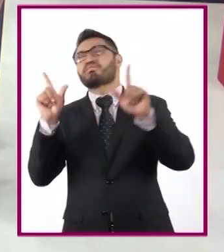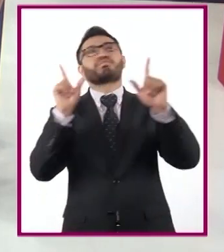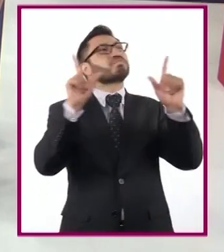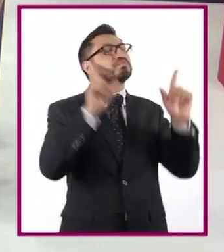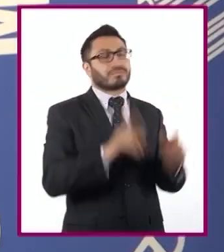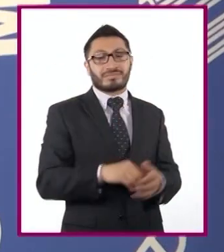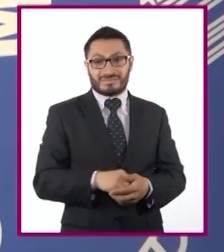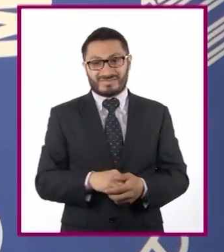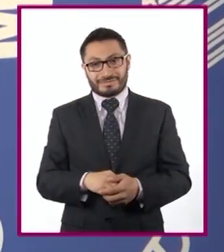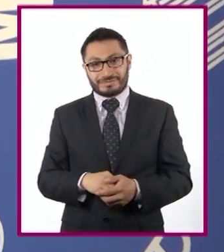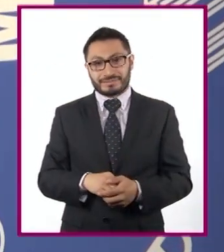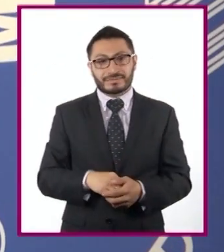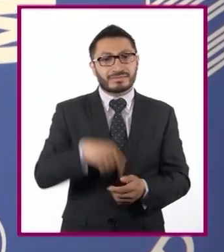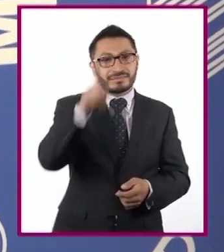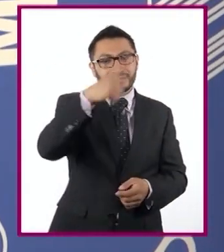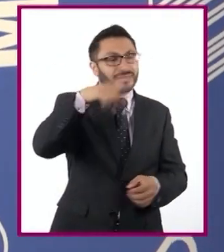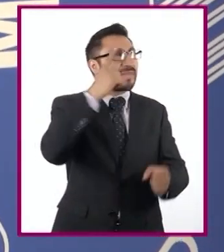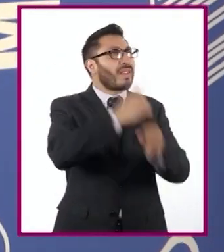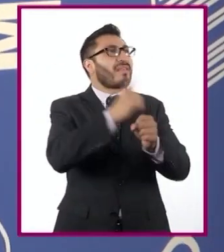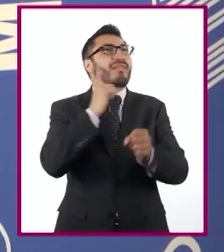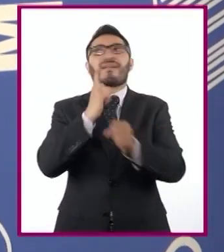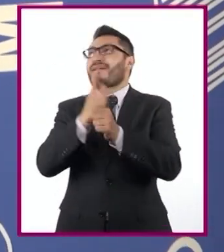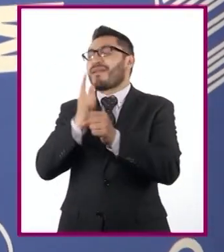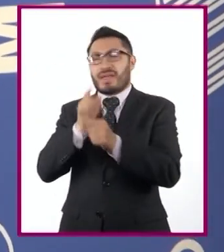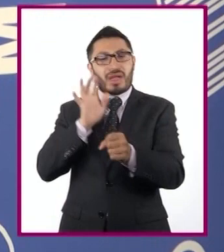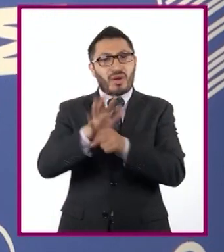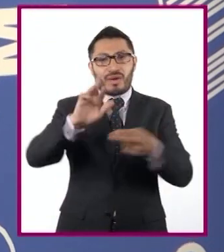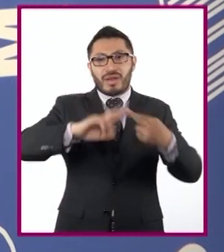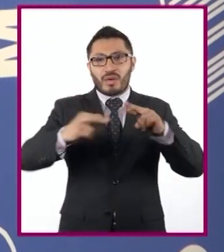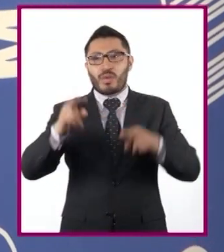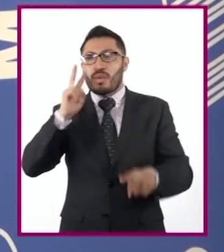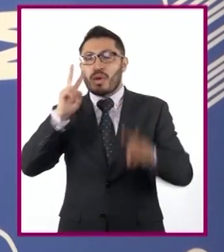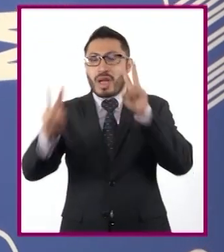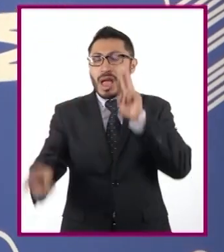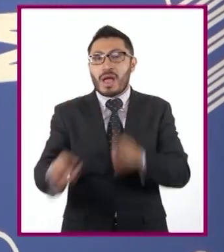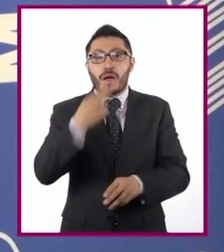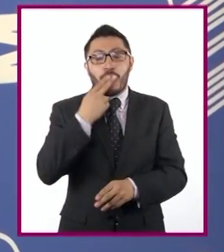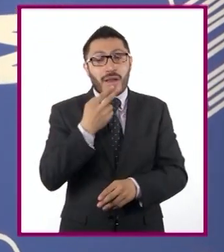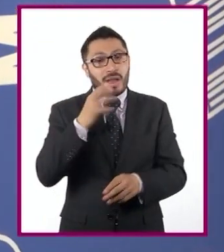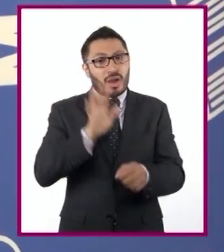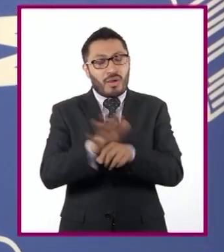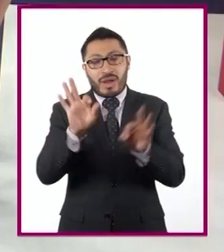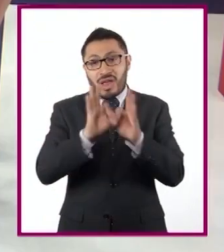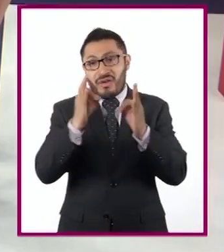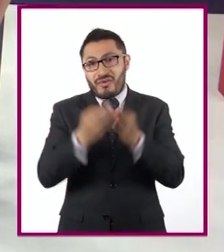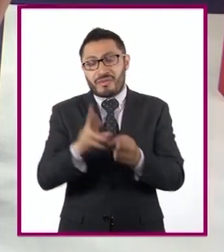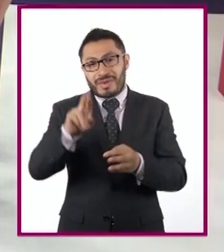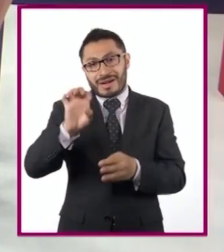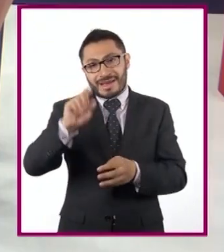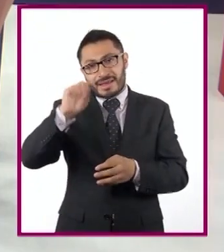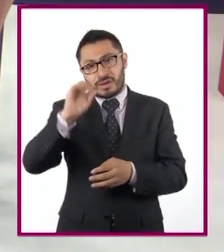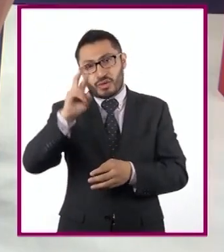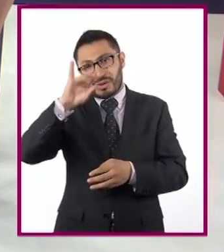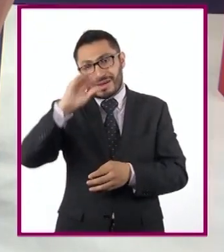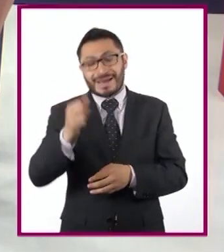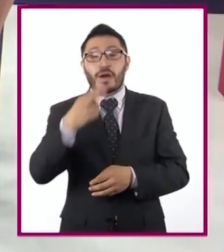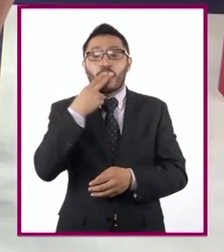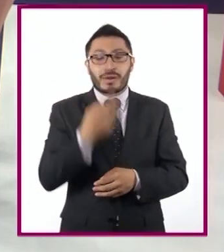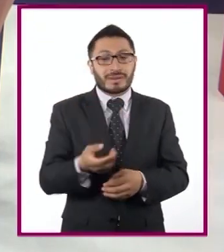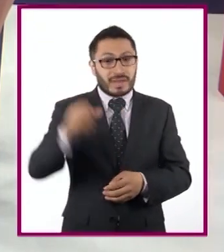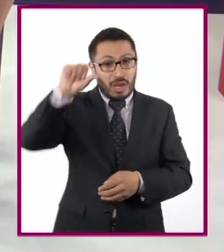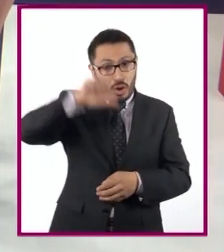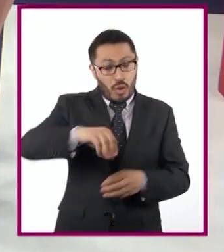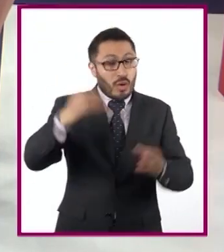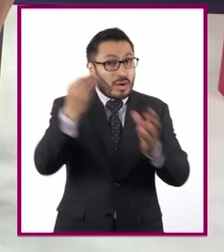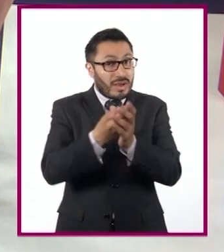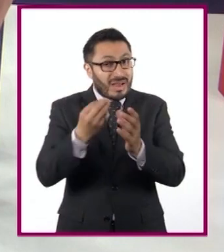publicitarios. Descubran qué recurso visual ocupan y qué figura retórica utilizan. Las figuras retóricas que vimos no